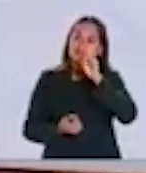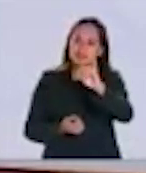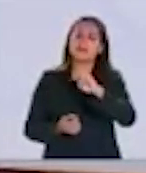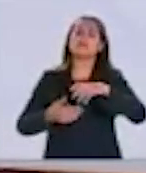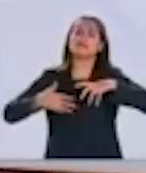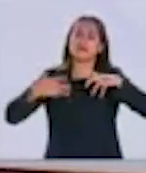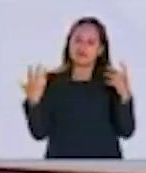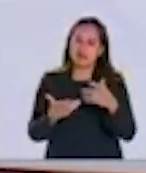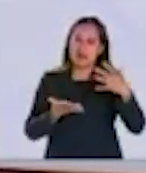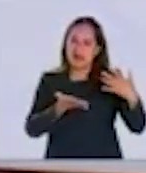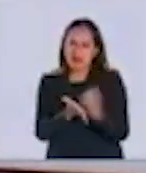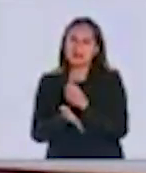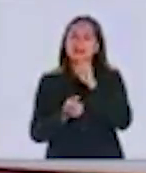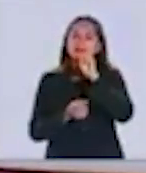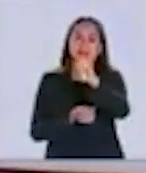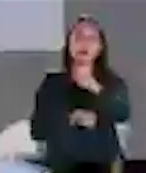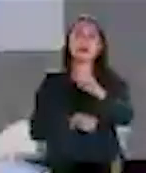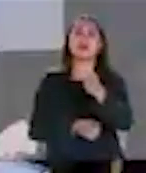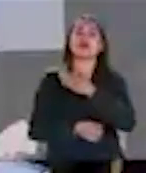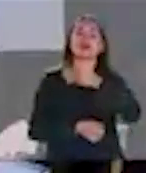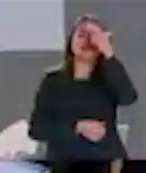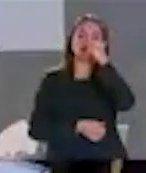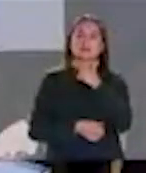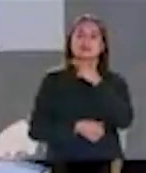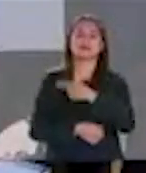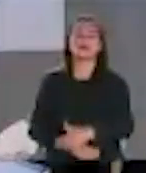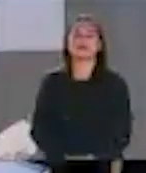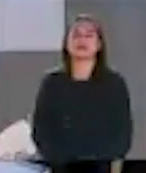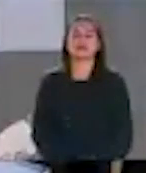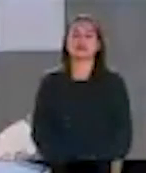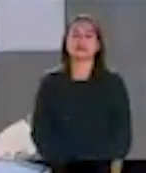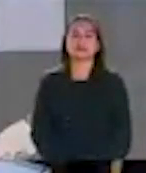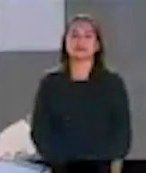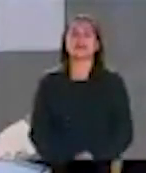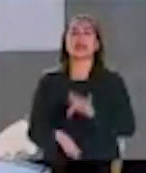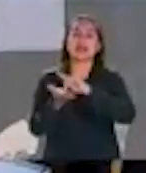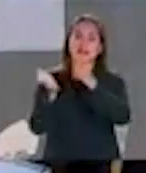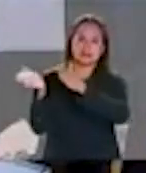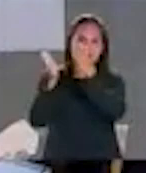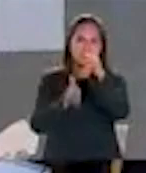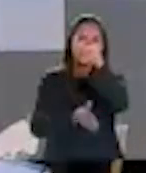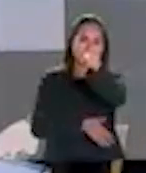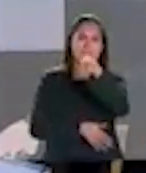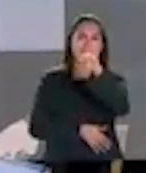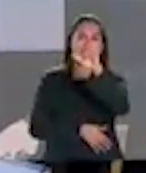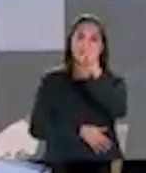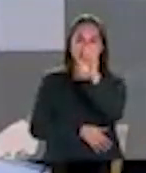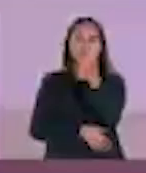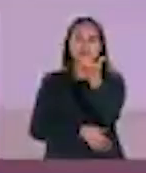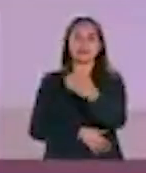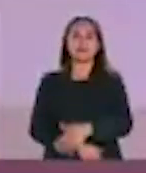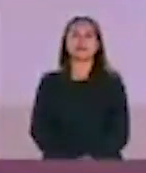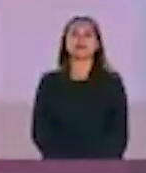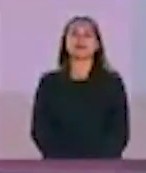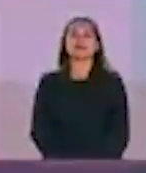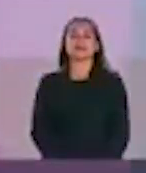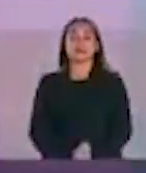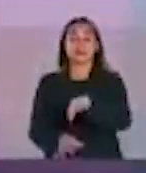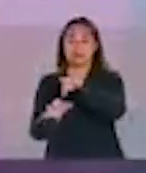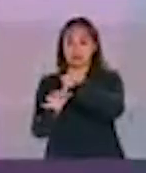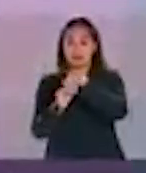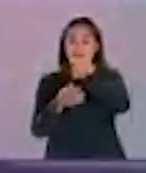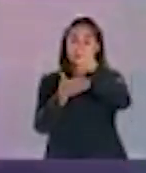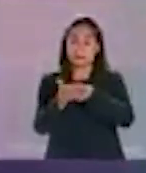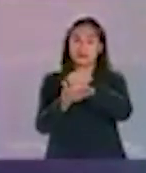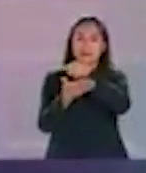muy buenas noches gracias candidato anaya candidato min esta elección se integra por